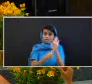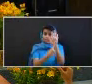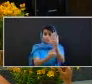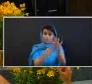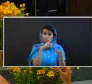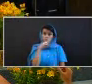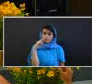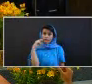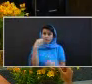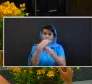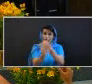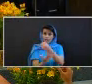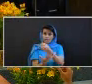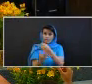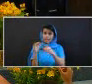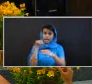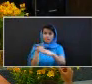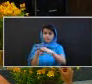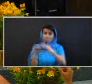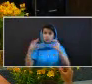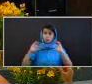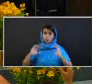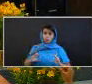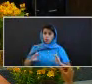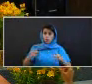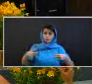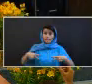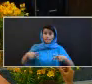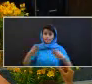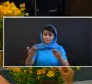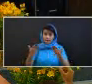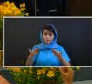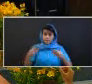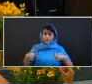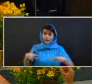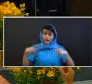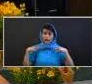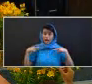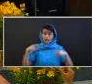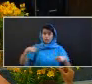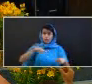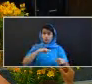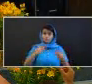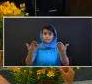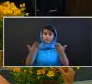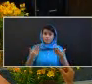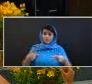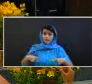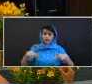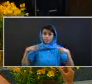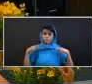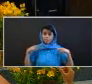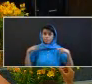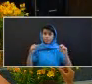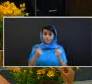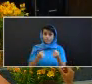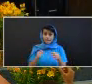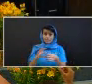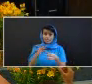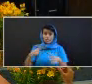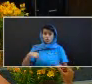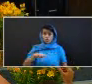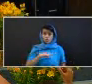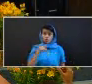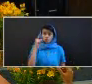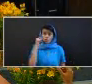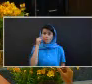sangre, y que al entrar en tu cuerpo te vivifica, nos vivifica y hace de nosotros